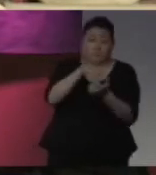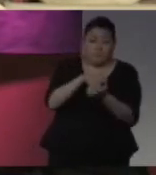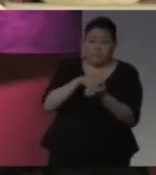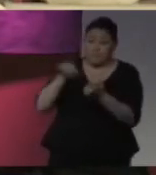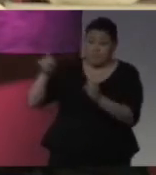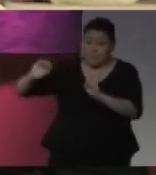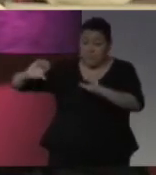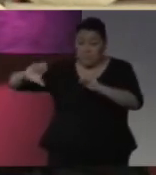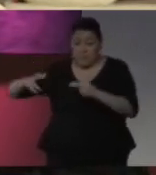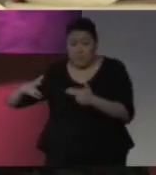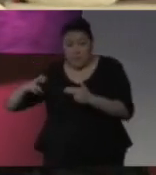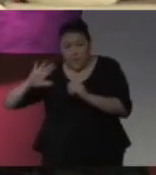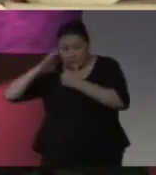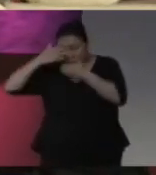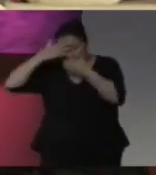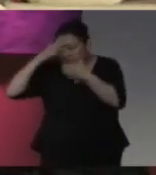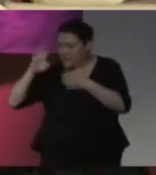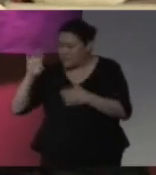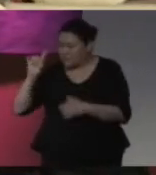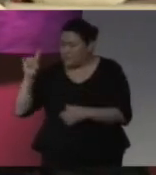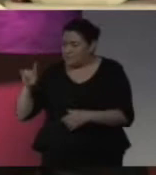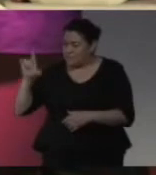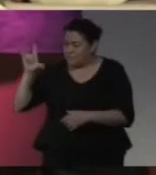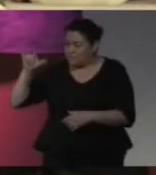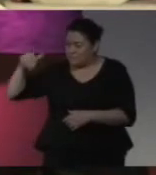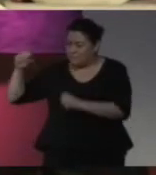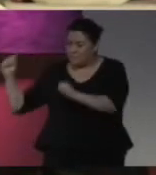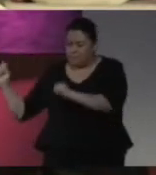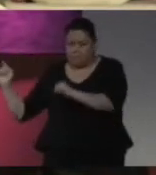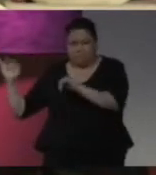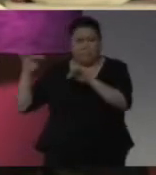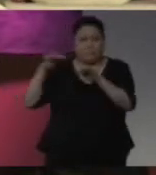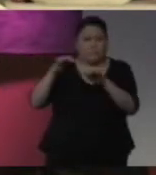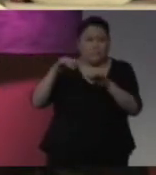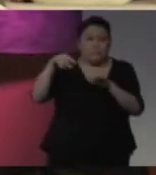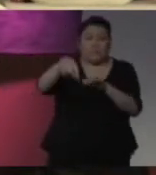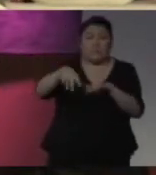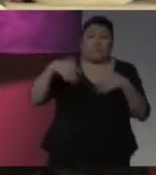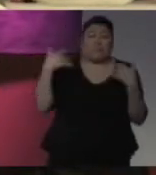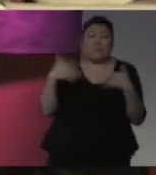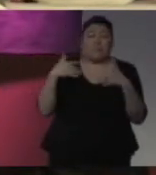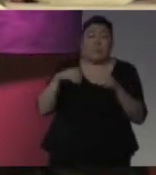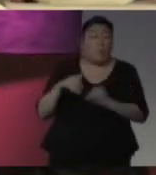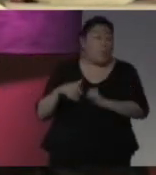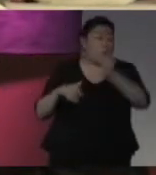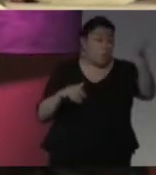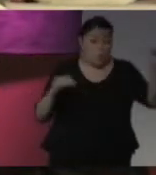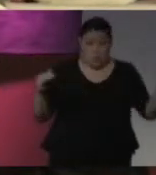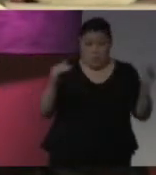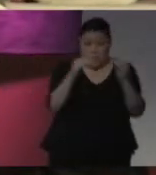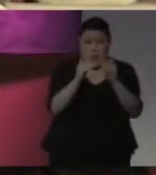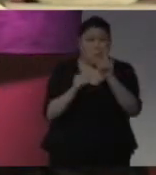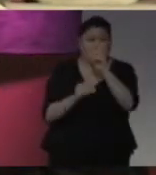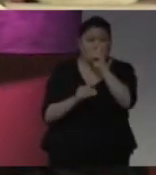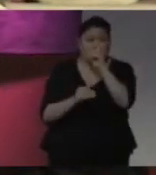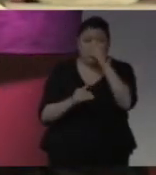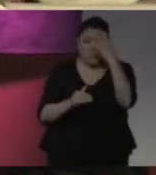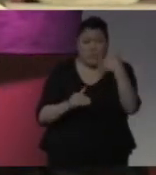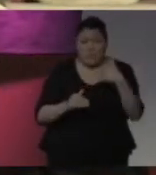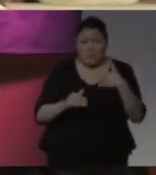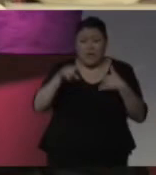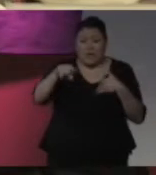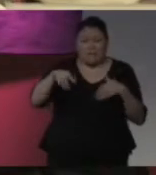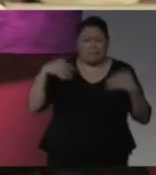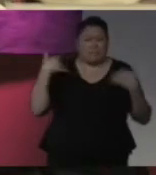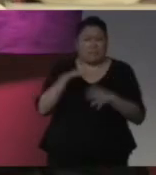zapatistas. Un evento que rompió cánones de encuentros de mujeres, no solo en México, sino